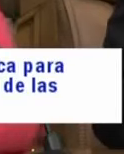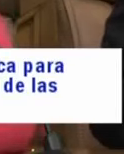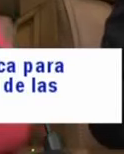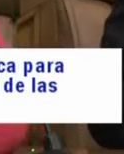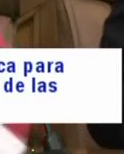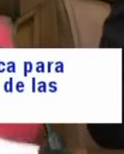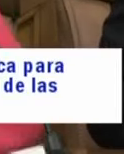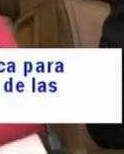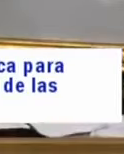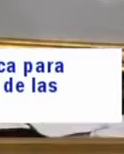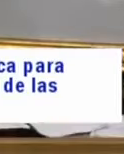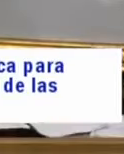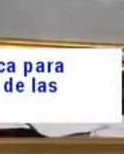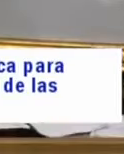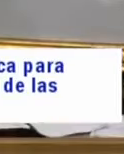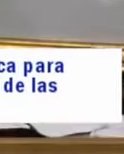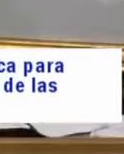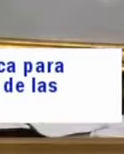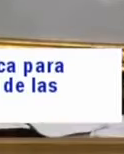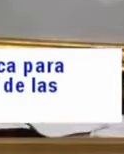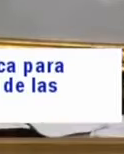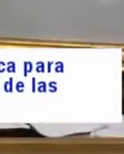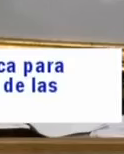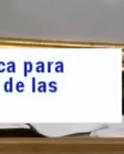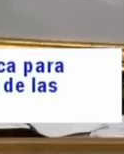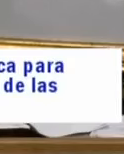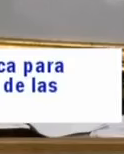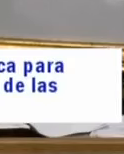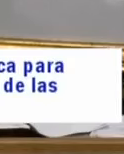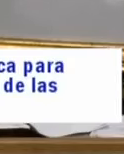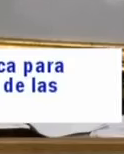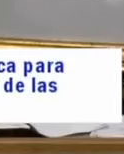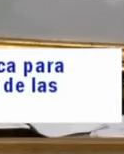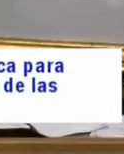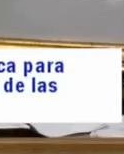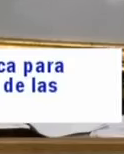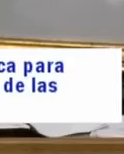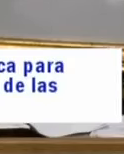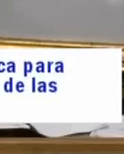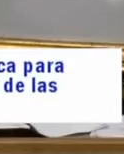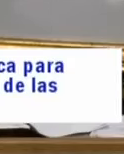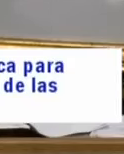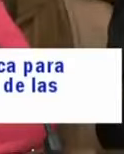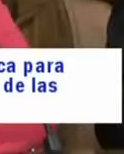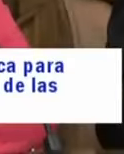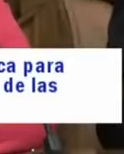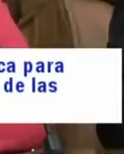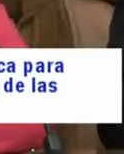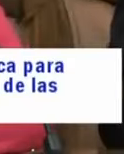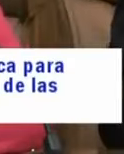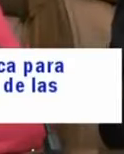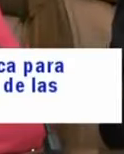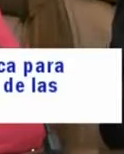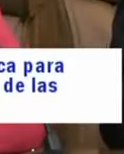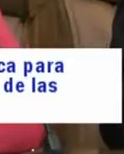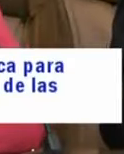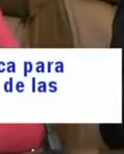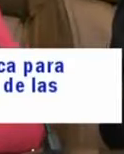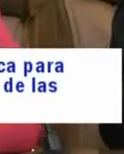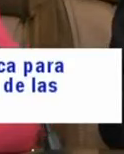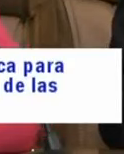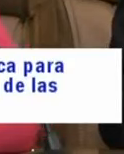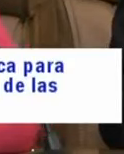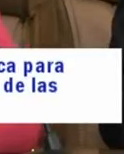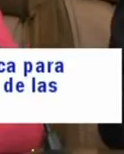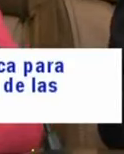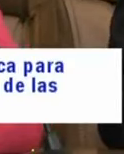todo, vicepresidente. En consideración. Aprobado. Siguiente. Centésimo nonagésimo noveno.